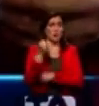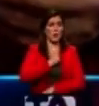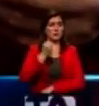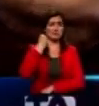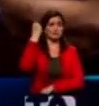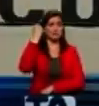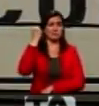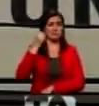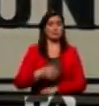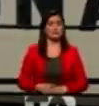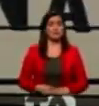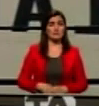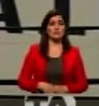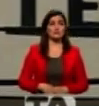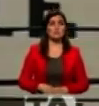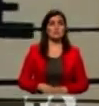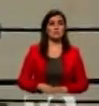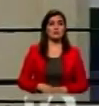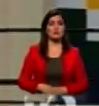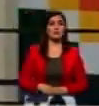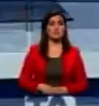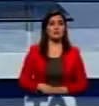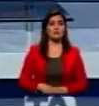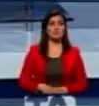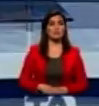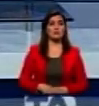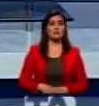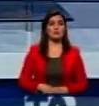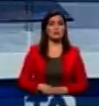vuelve a ser suya. Martina Vera Pérez, 24 horas.